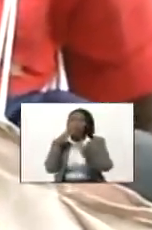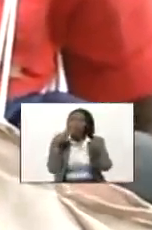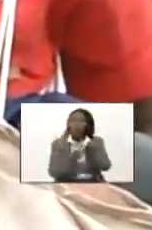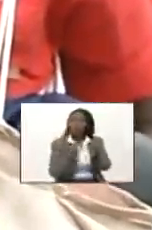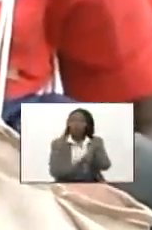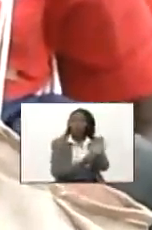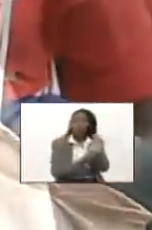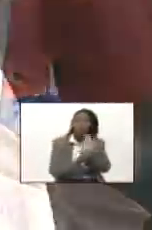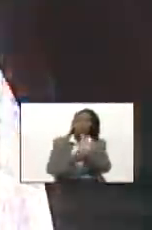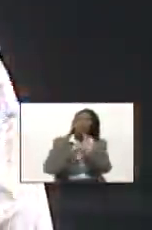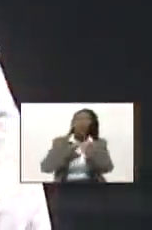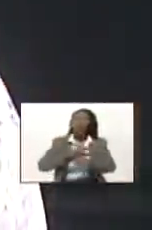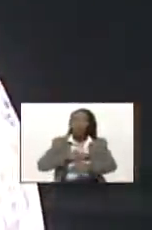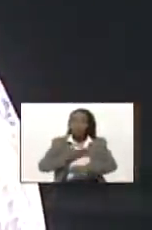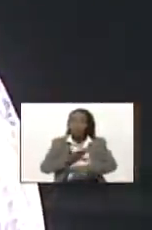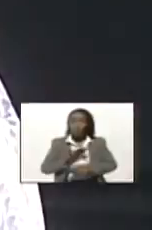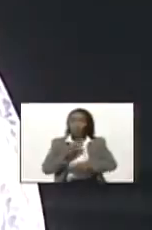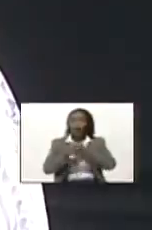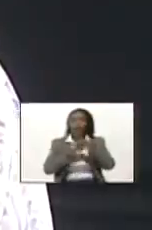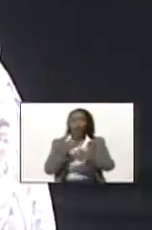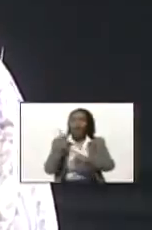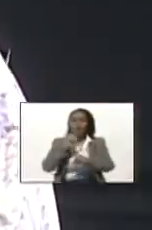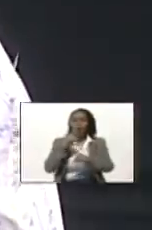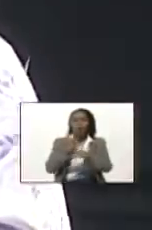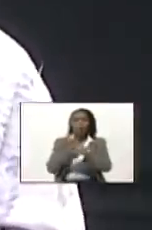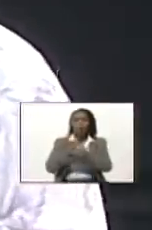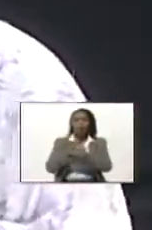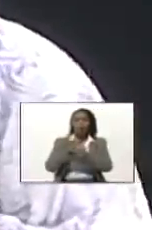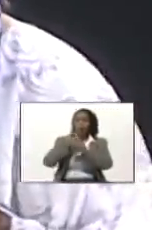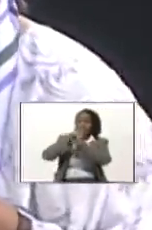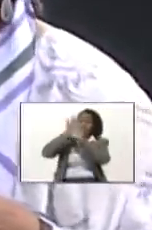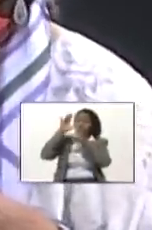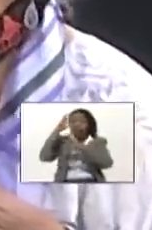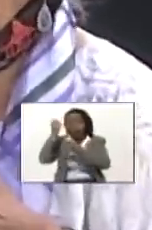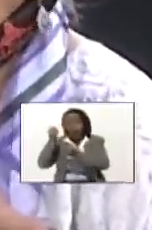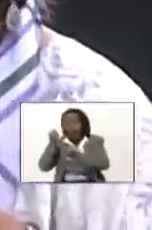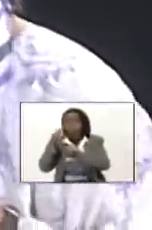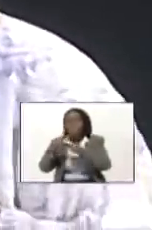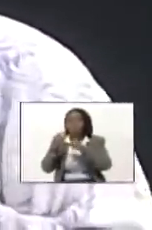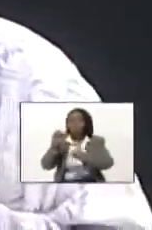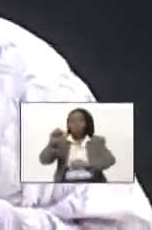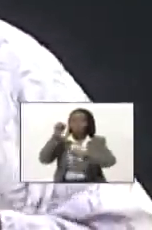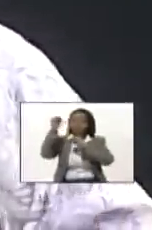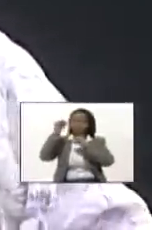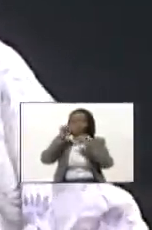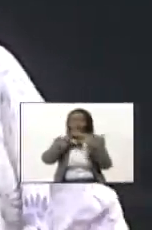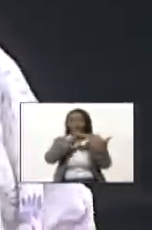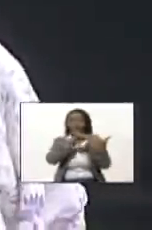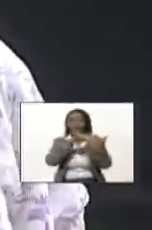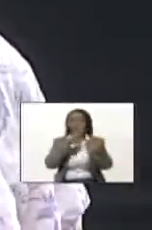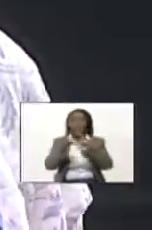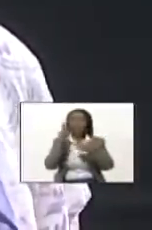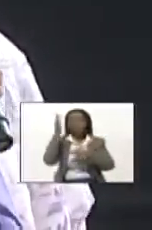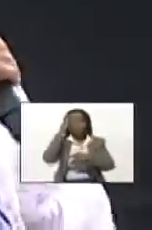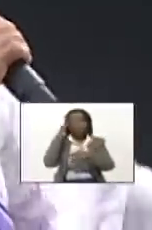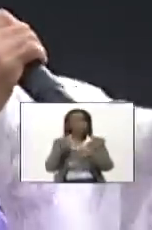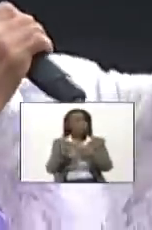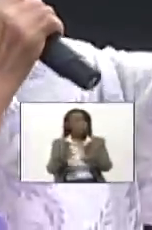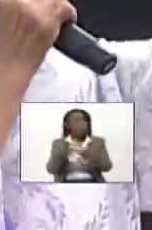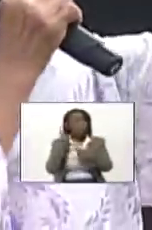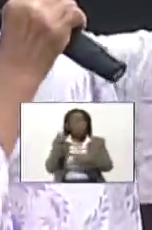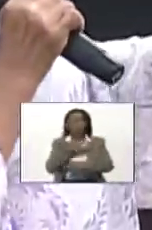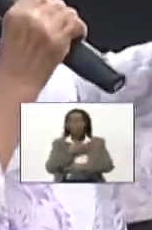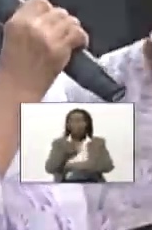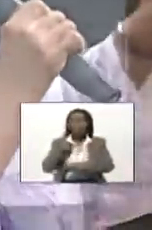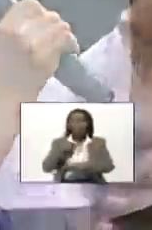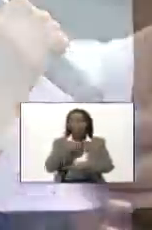nosotros pudimos lograr, no los convencimos, pero por lo menos le ganamos la batalla. Pero ¿saben qué? Y eso